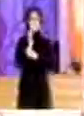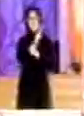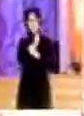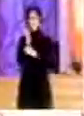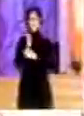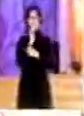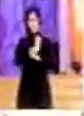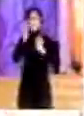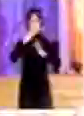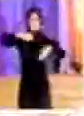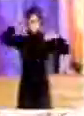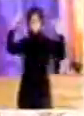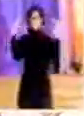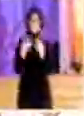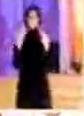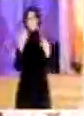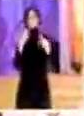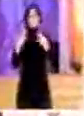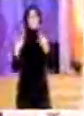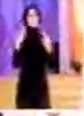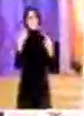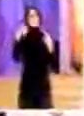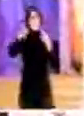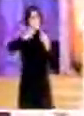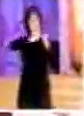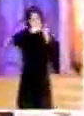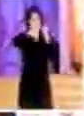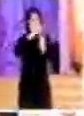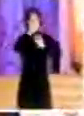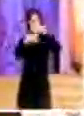piedad. Y a la hora de la verdad, no lo van a